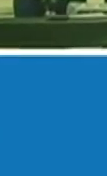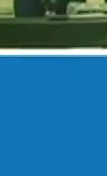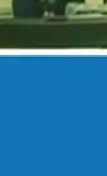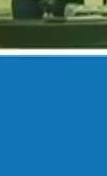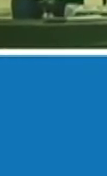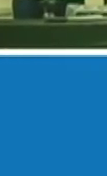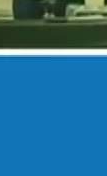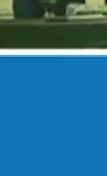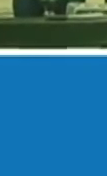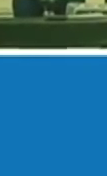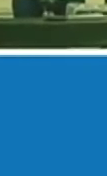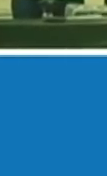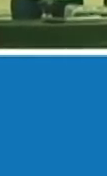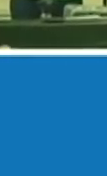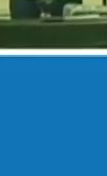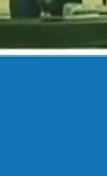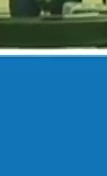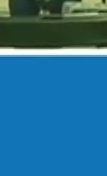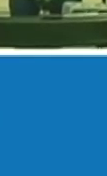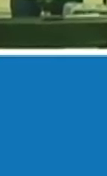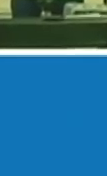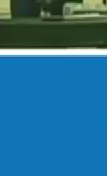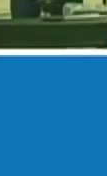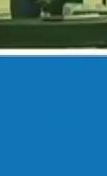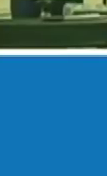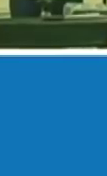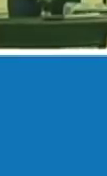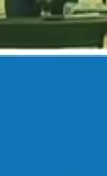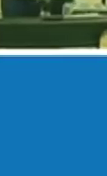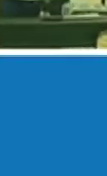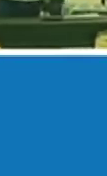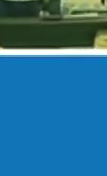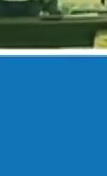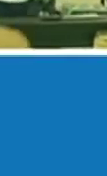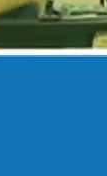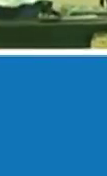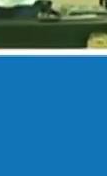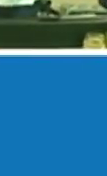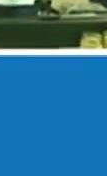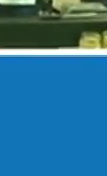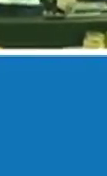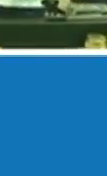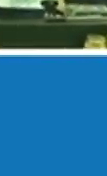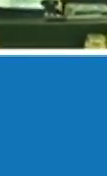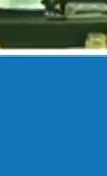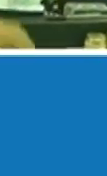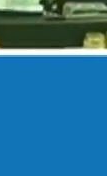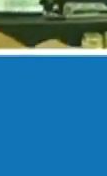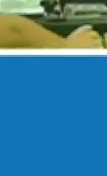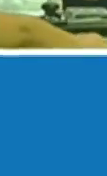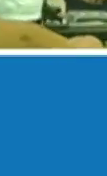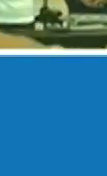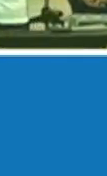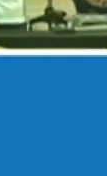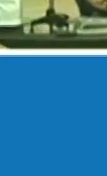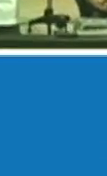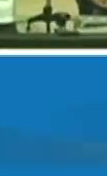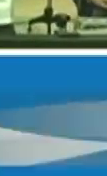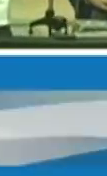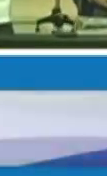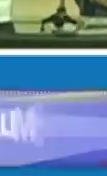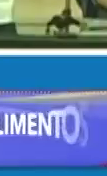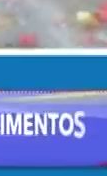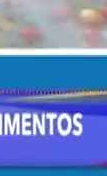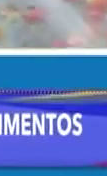vamos a producir juntos los invito a producir juntos a todos los sectores de capital nacional que quieran producir